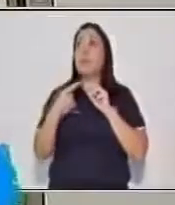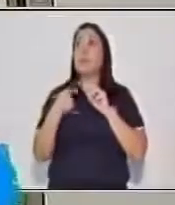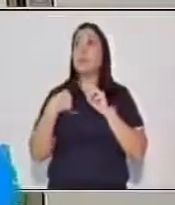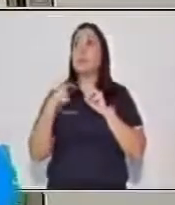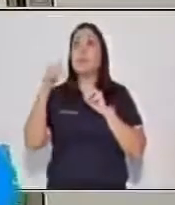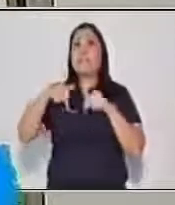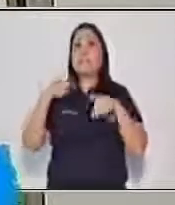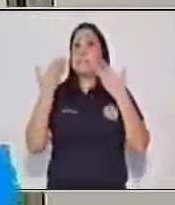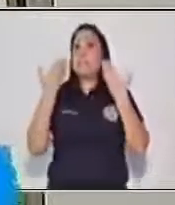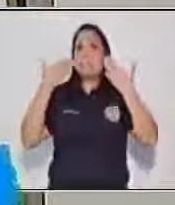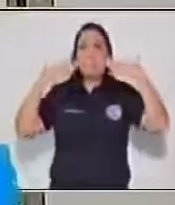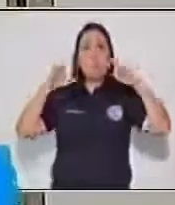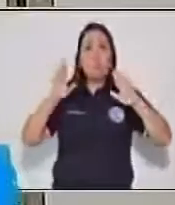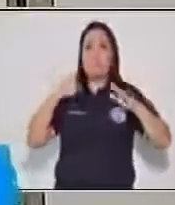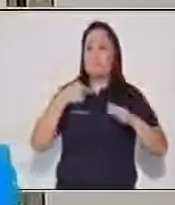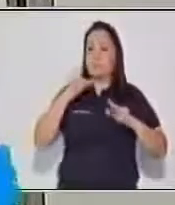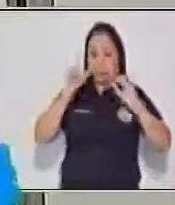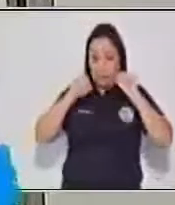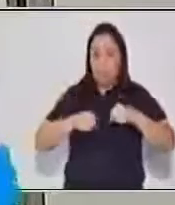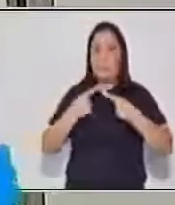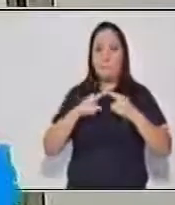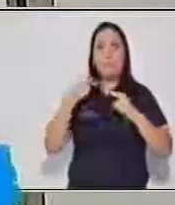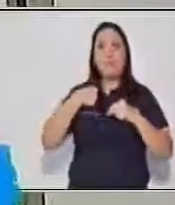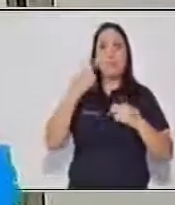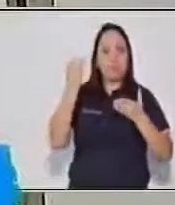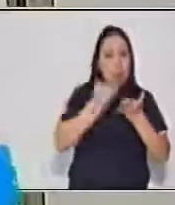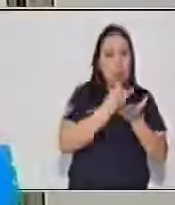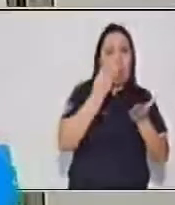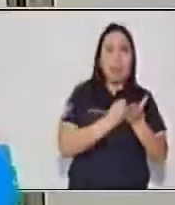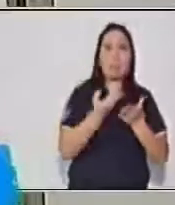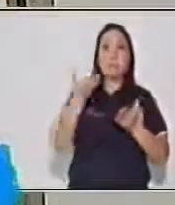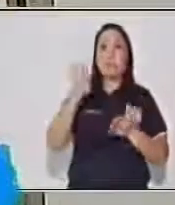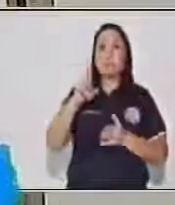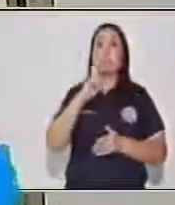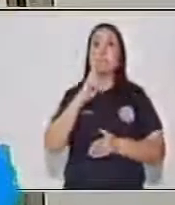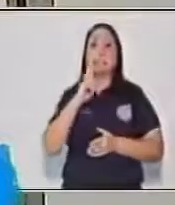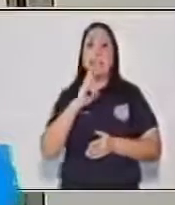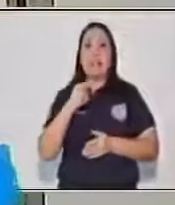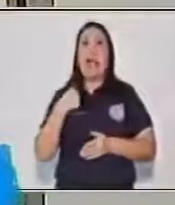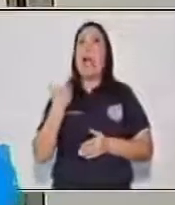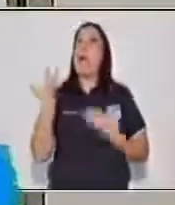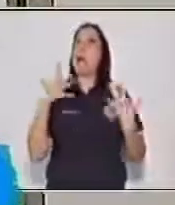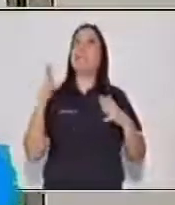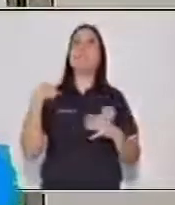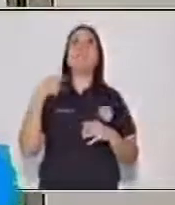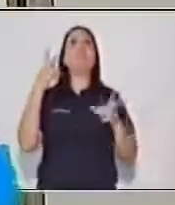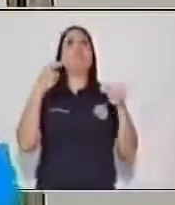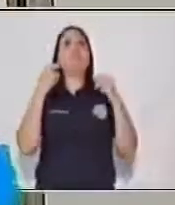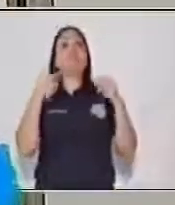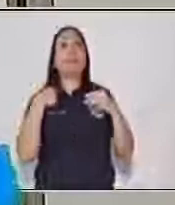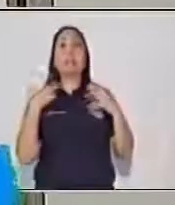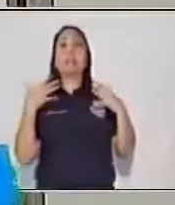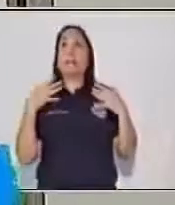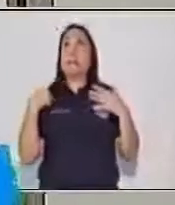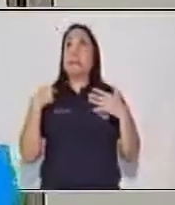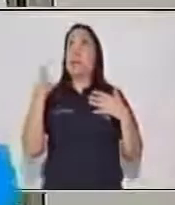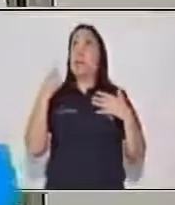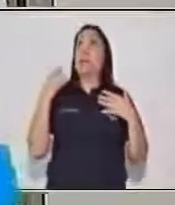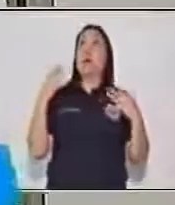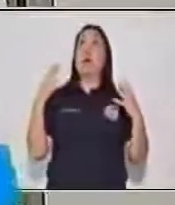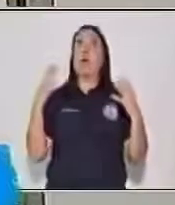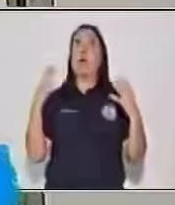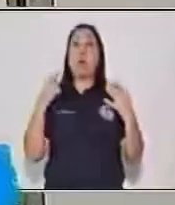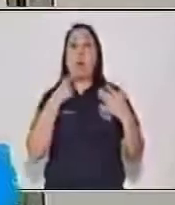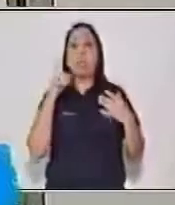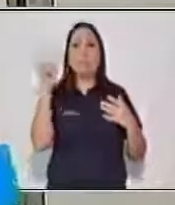que en ese momento tú no tienes esa información. Entonces no es que manejes los nervios y que te bloquees, sino que puedas aplicar